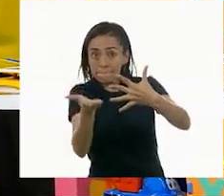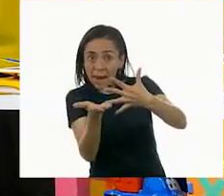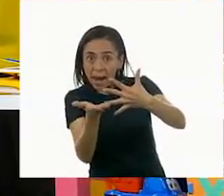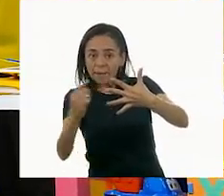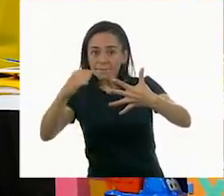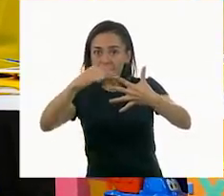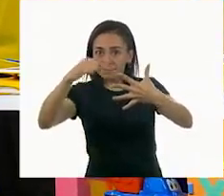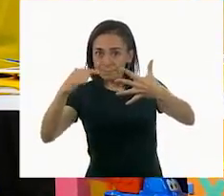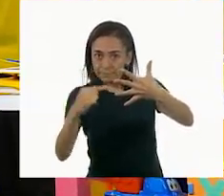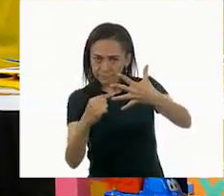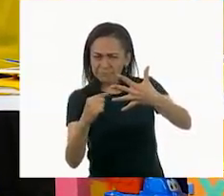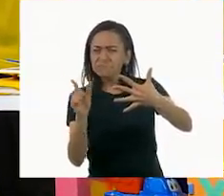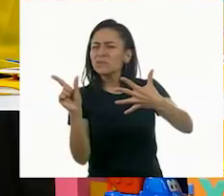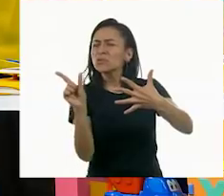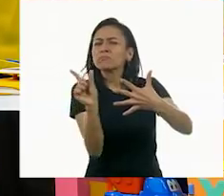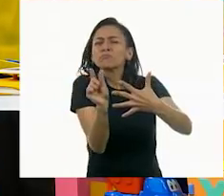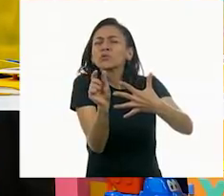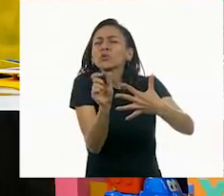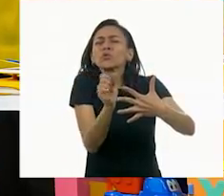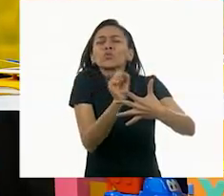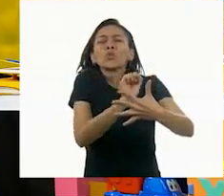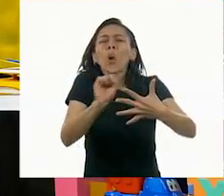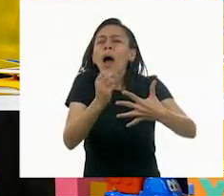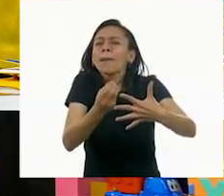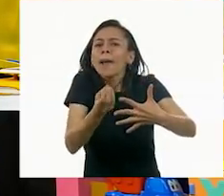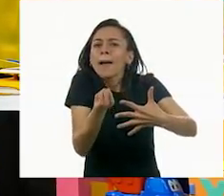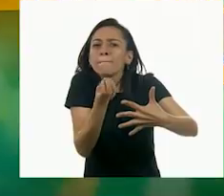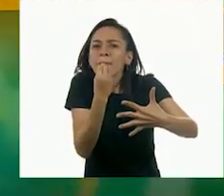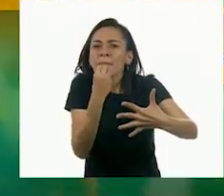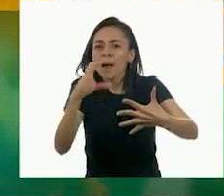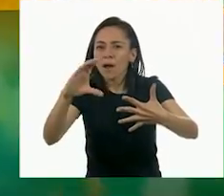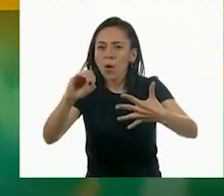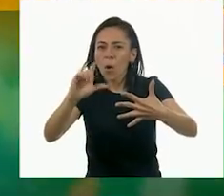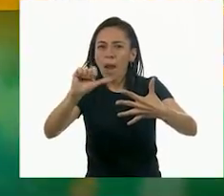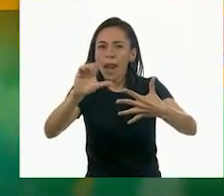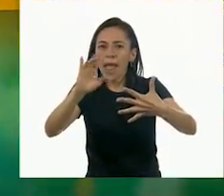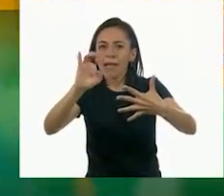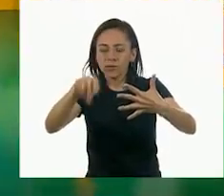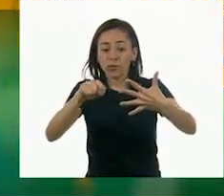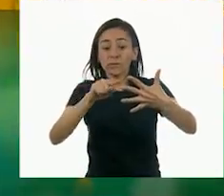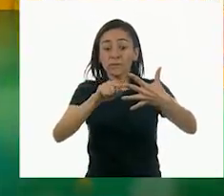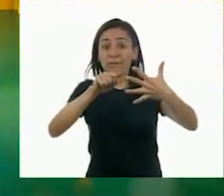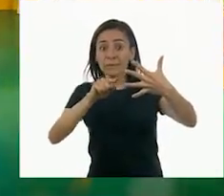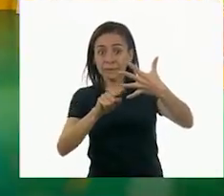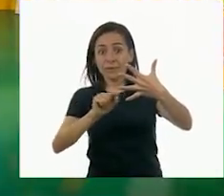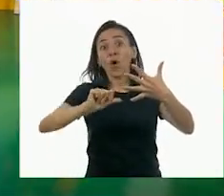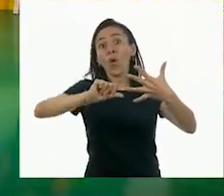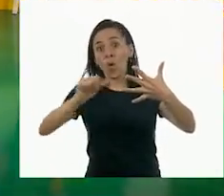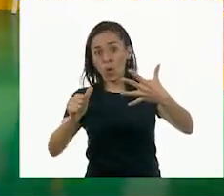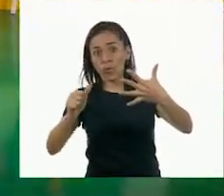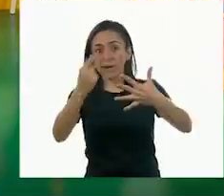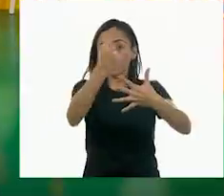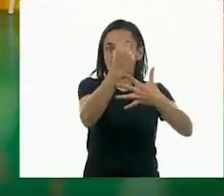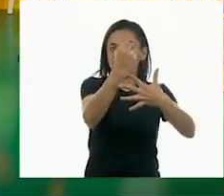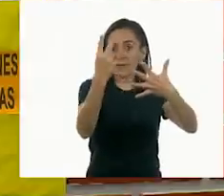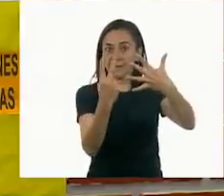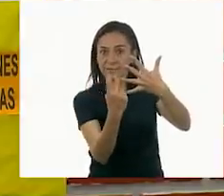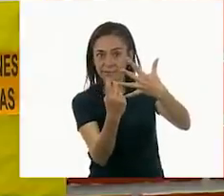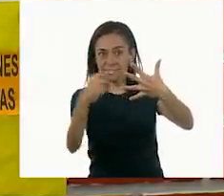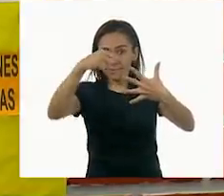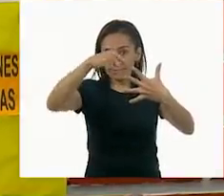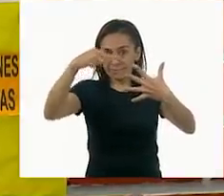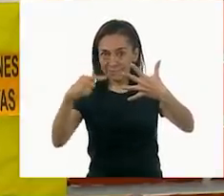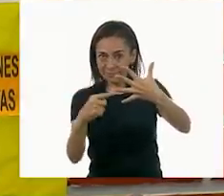hacer una colación. Y entre la comida y la cena, hacer otra colación.